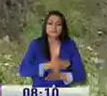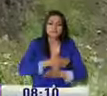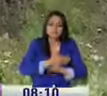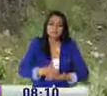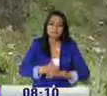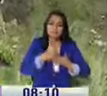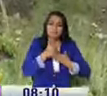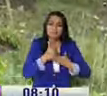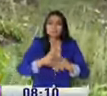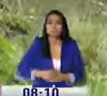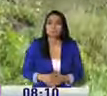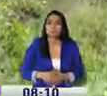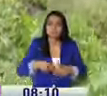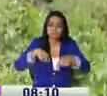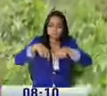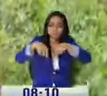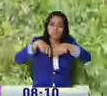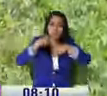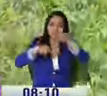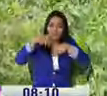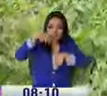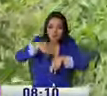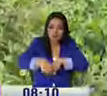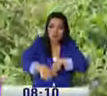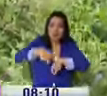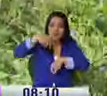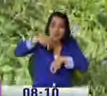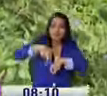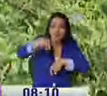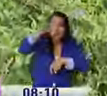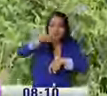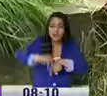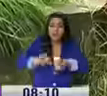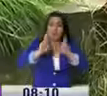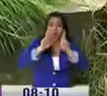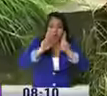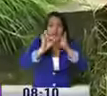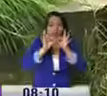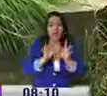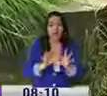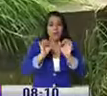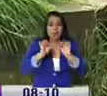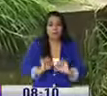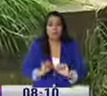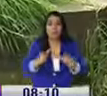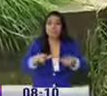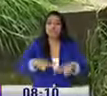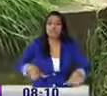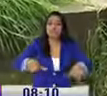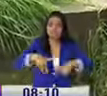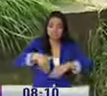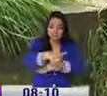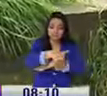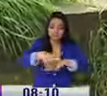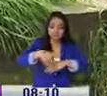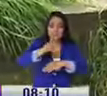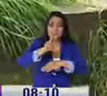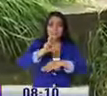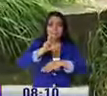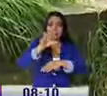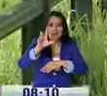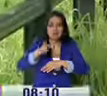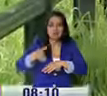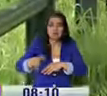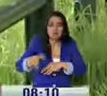Este paso es bastante transitado por los moradores. Esperan que el mirador sea intervenido. Está ubicado en las calles Martín del Valle y Buira,